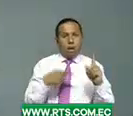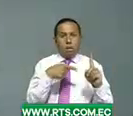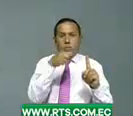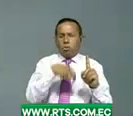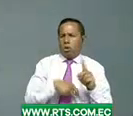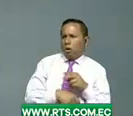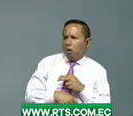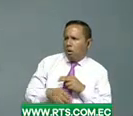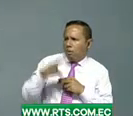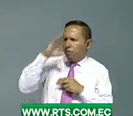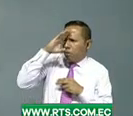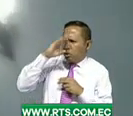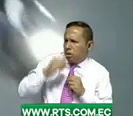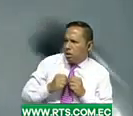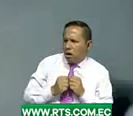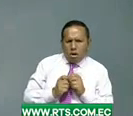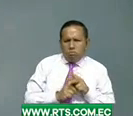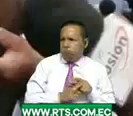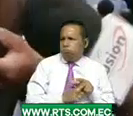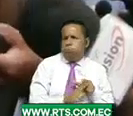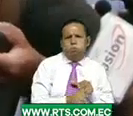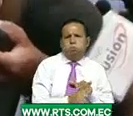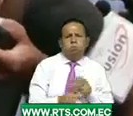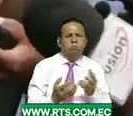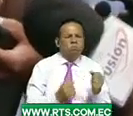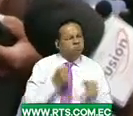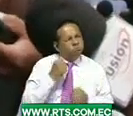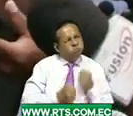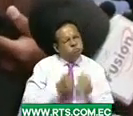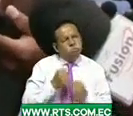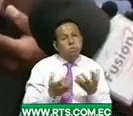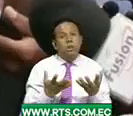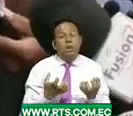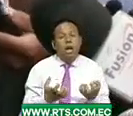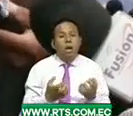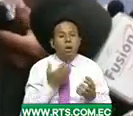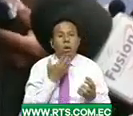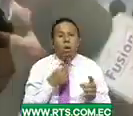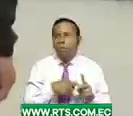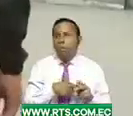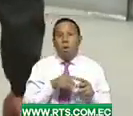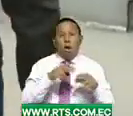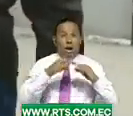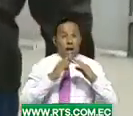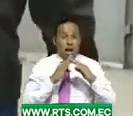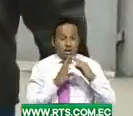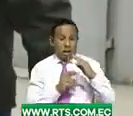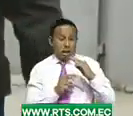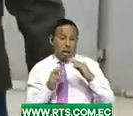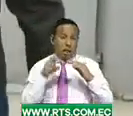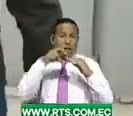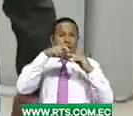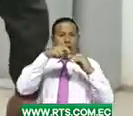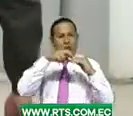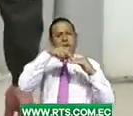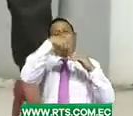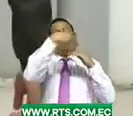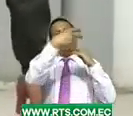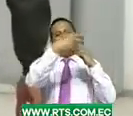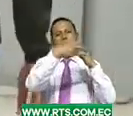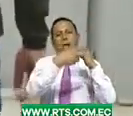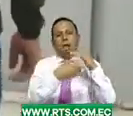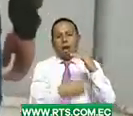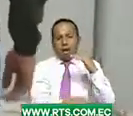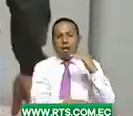de evadir el control o la intervención policial, arrojándose desde el techo de su vivienda. Inmediatamente, como la